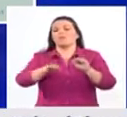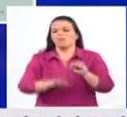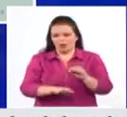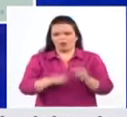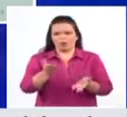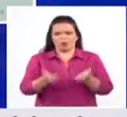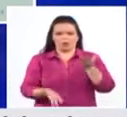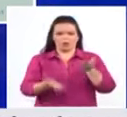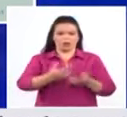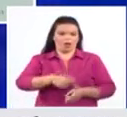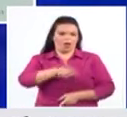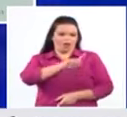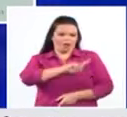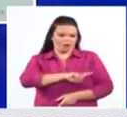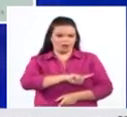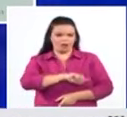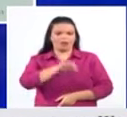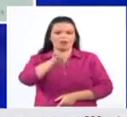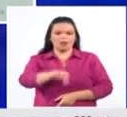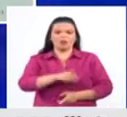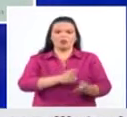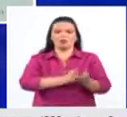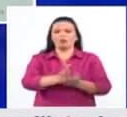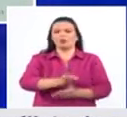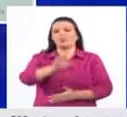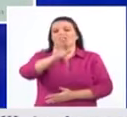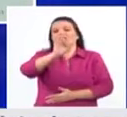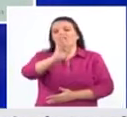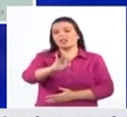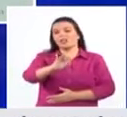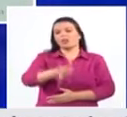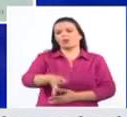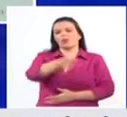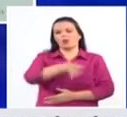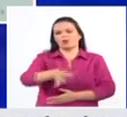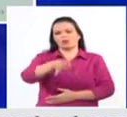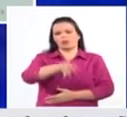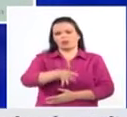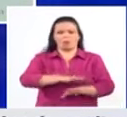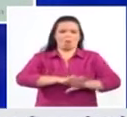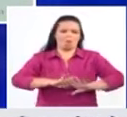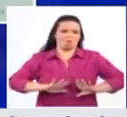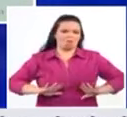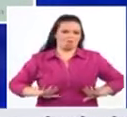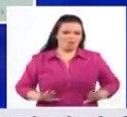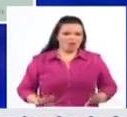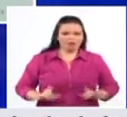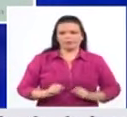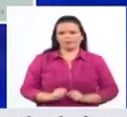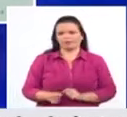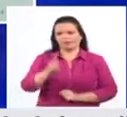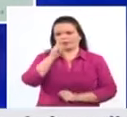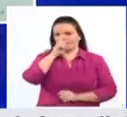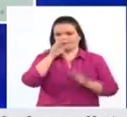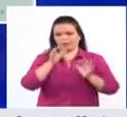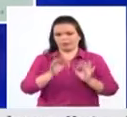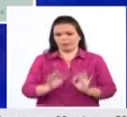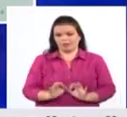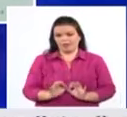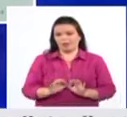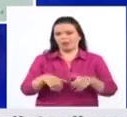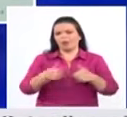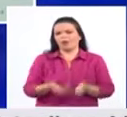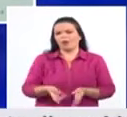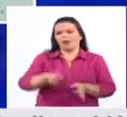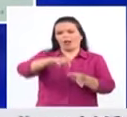transmisión presente en 7 de sus 10 municipios. Y concluimos, como cada jornada, en el municipio especial Isla